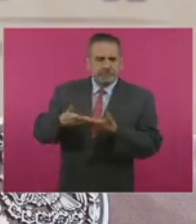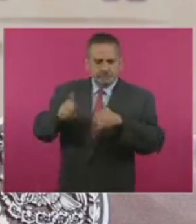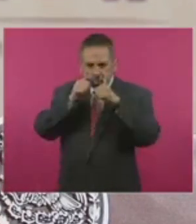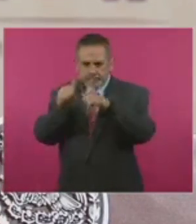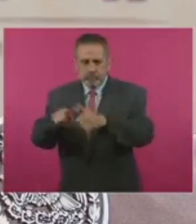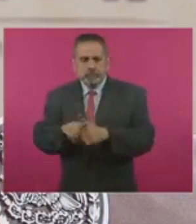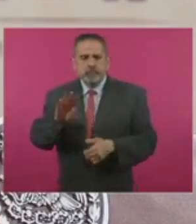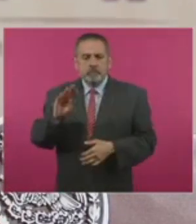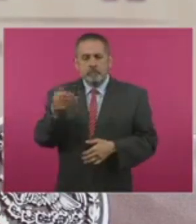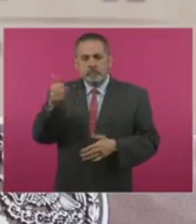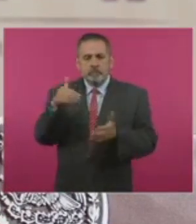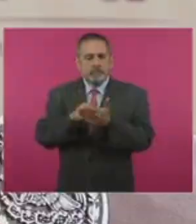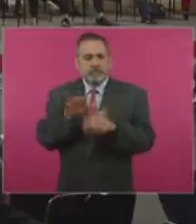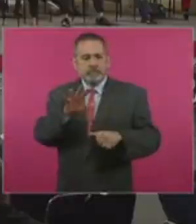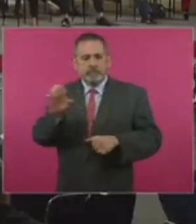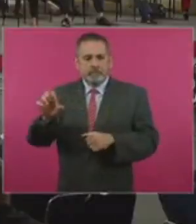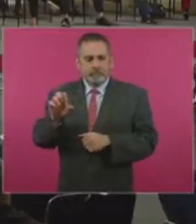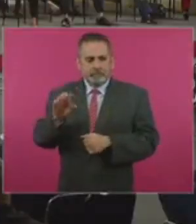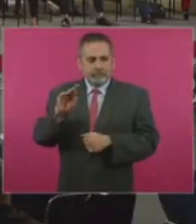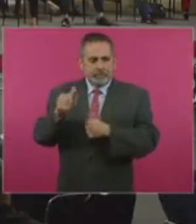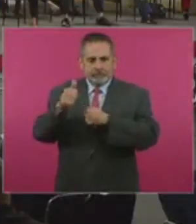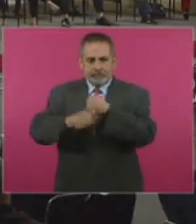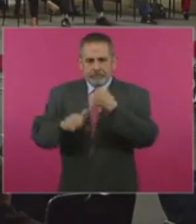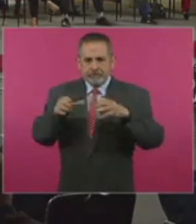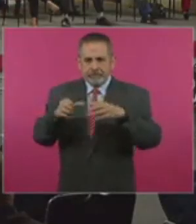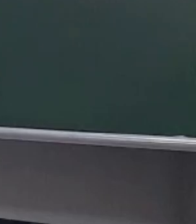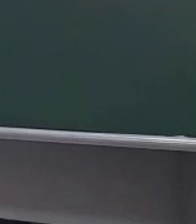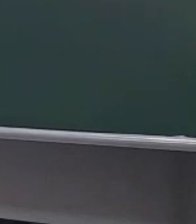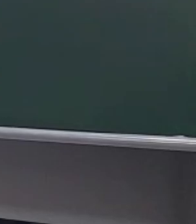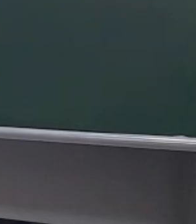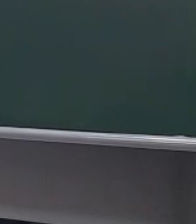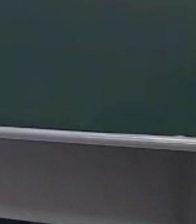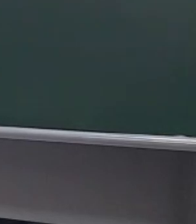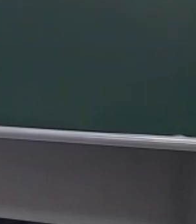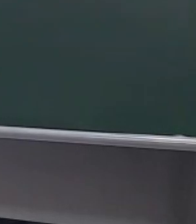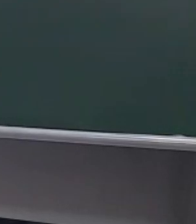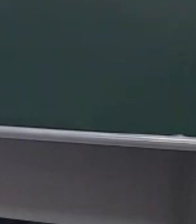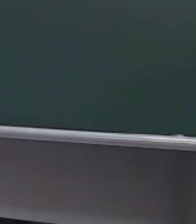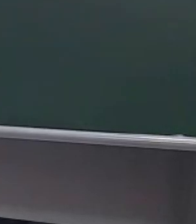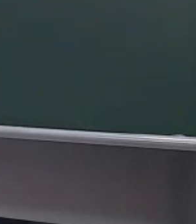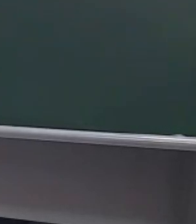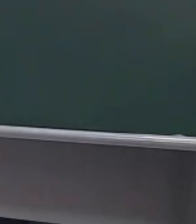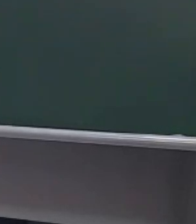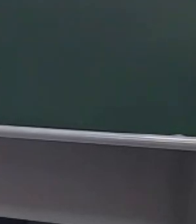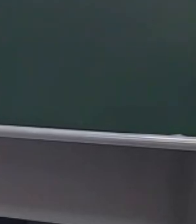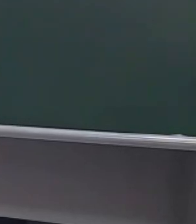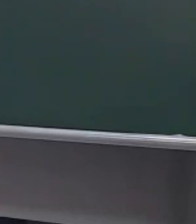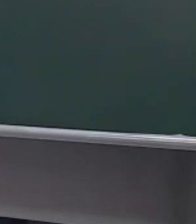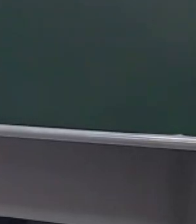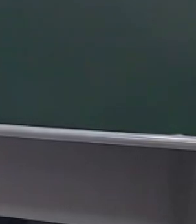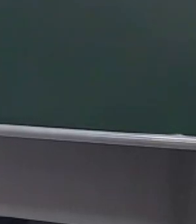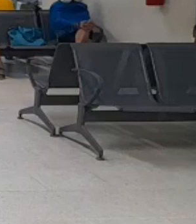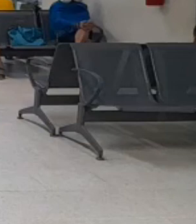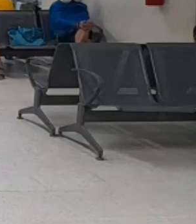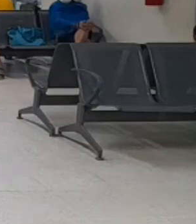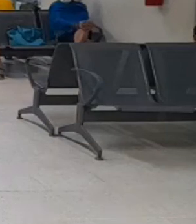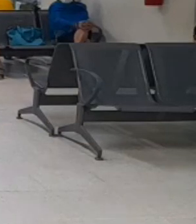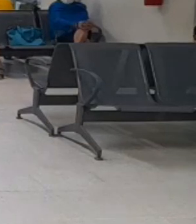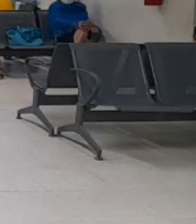96.529 cirugías y la atención de 43,000 partes informó Teresa Luviano de labra